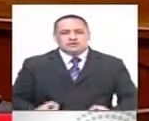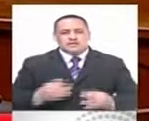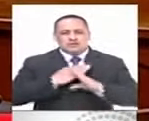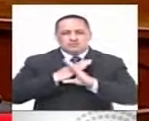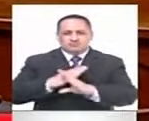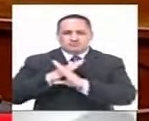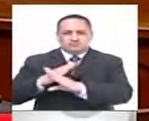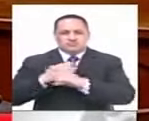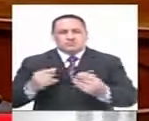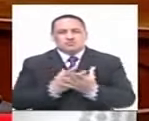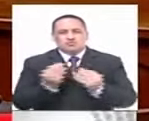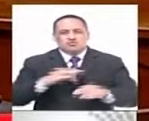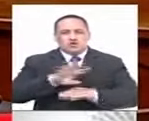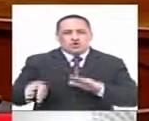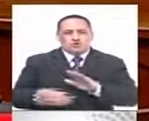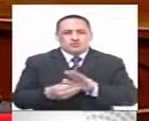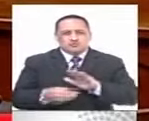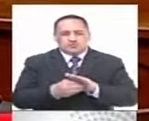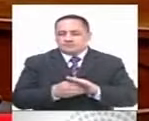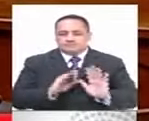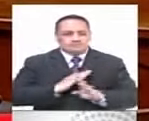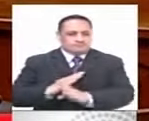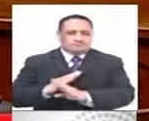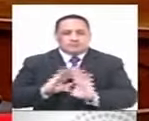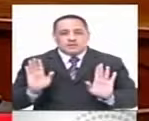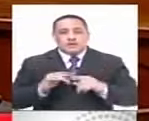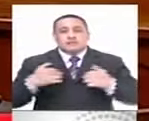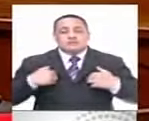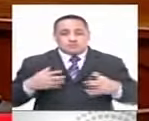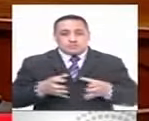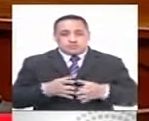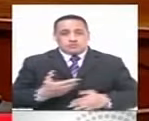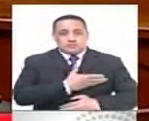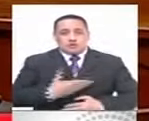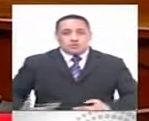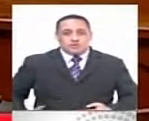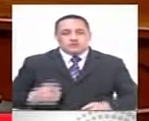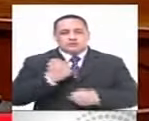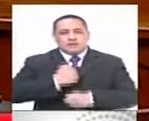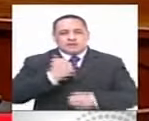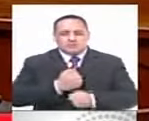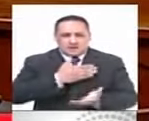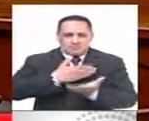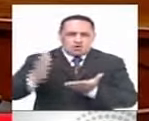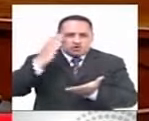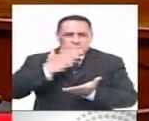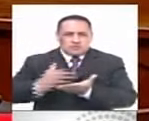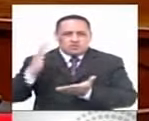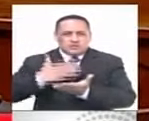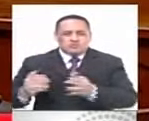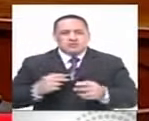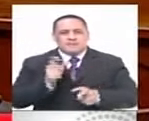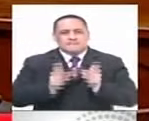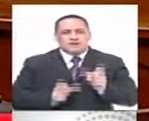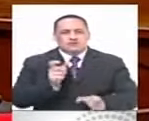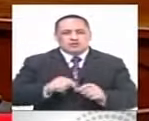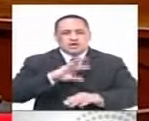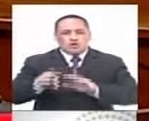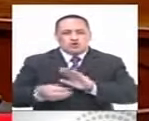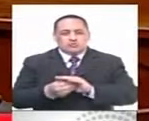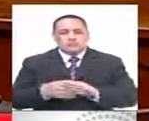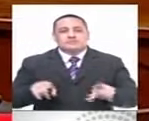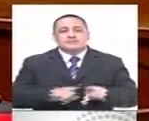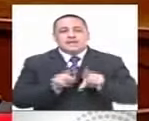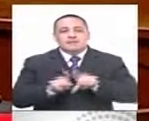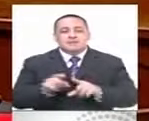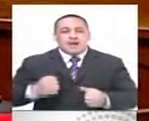corrupción. Desde el gobierno estamos tomando medidas contundentes para la erradicación de la corrupción. Potenciaremos la